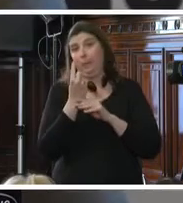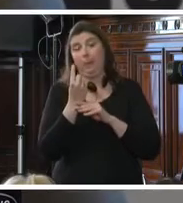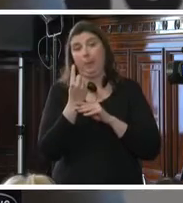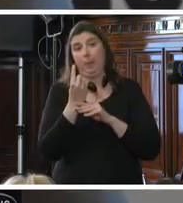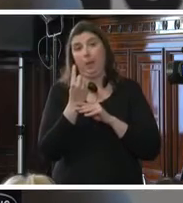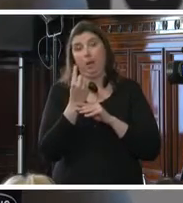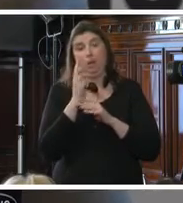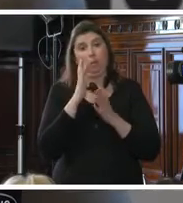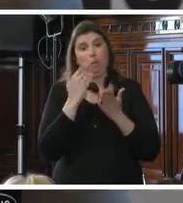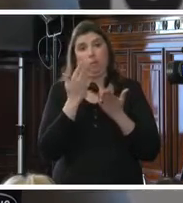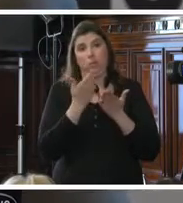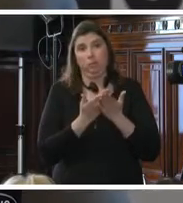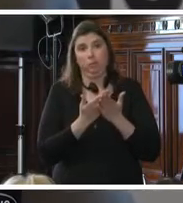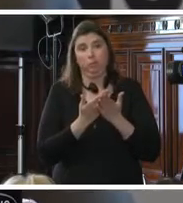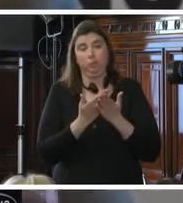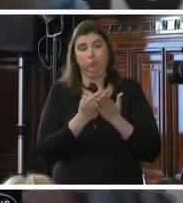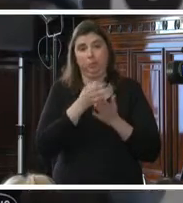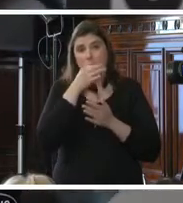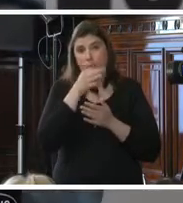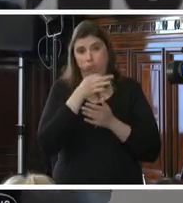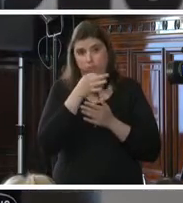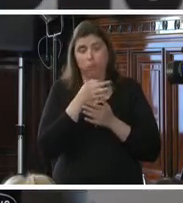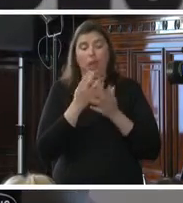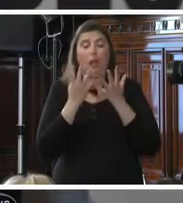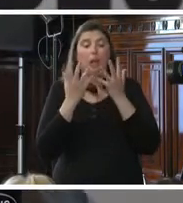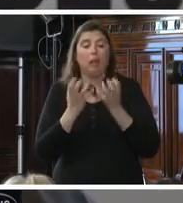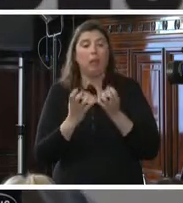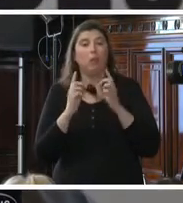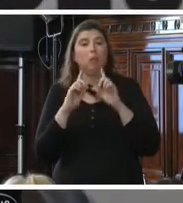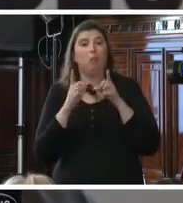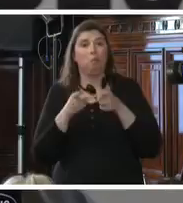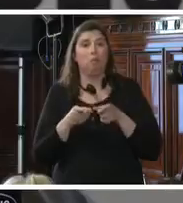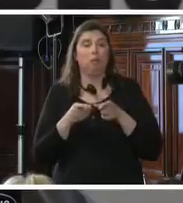mi primer planteamiento. Quiero también